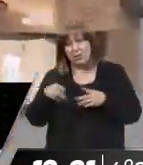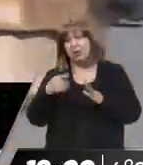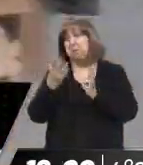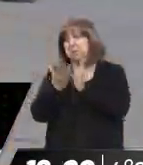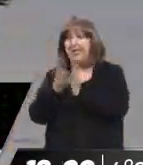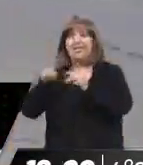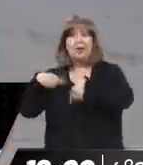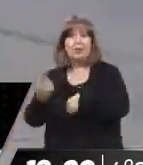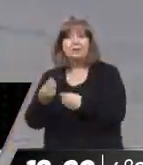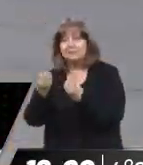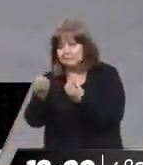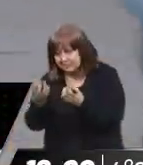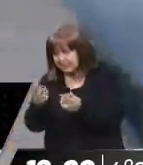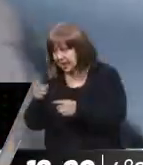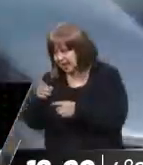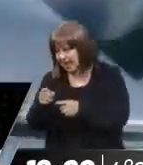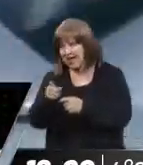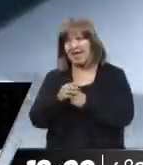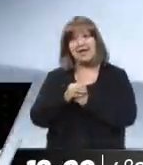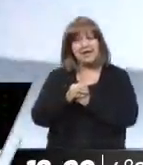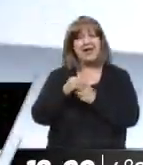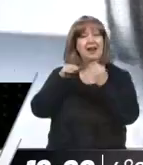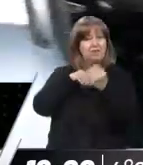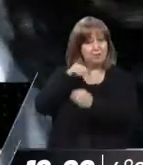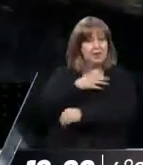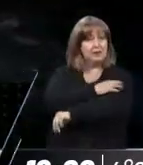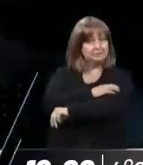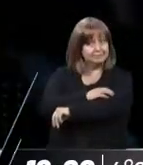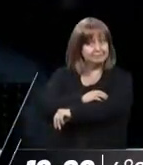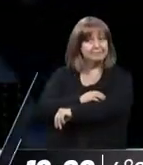partir de ahí llegamos a las necesidades de la familia y por eso participamos en esta convocatoria.